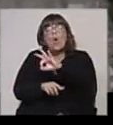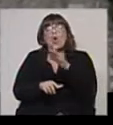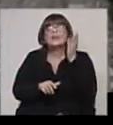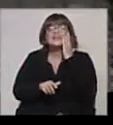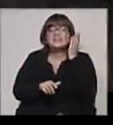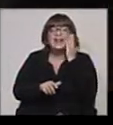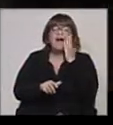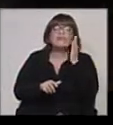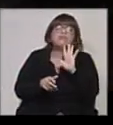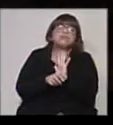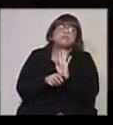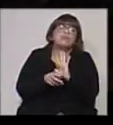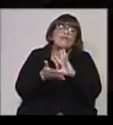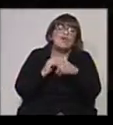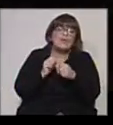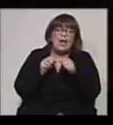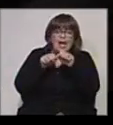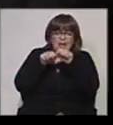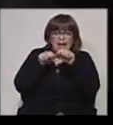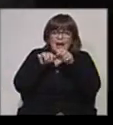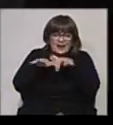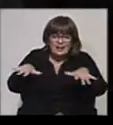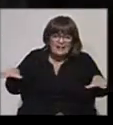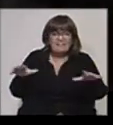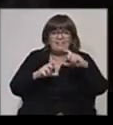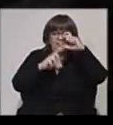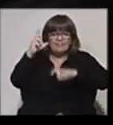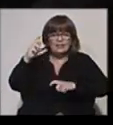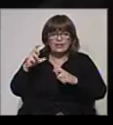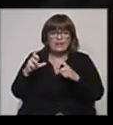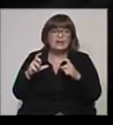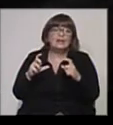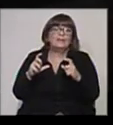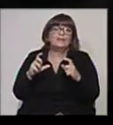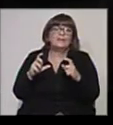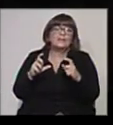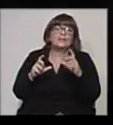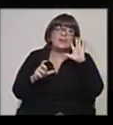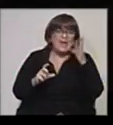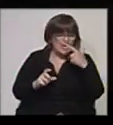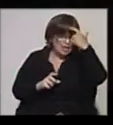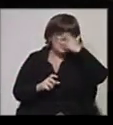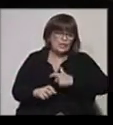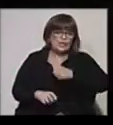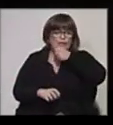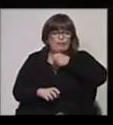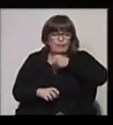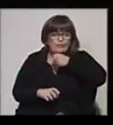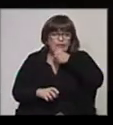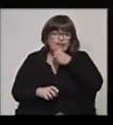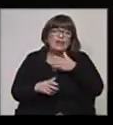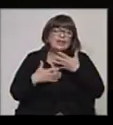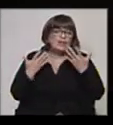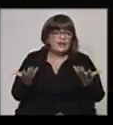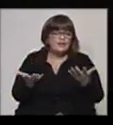el lenguaje de redes sociales, de Instagram. Estoy sonando como un viejo de... ¿Pero cómo reaccionó? Como alguien